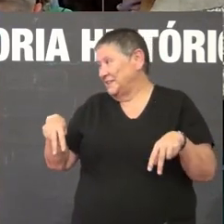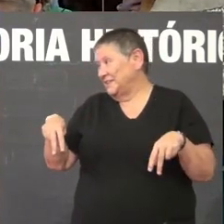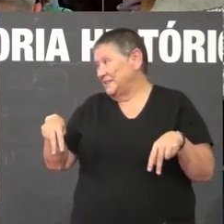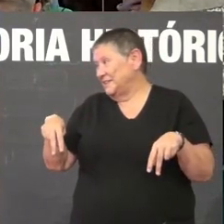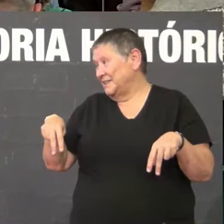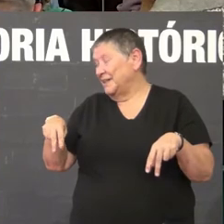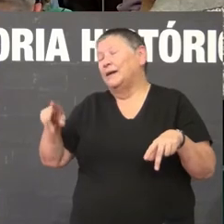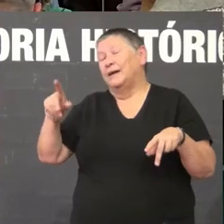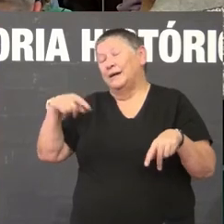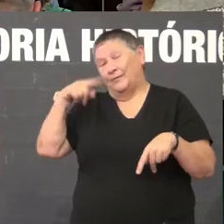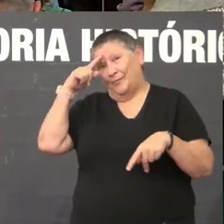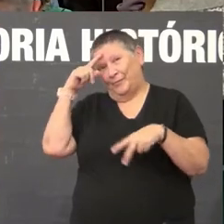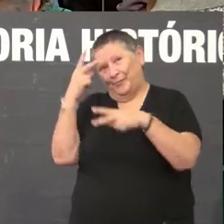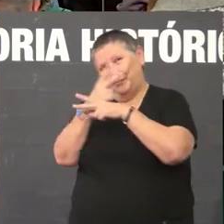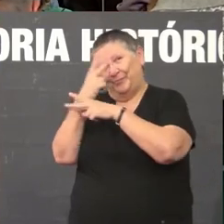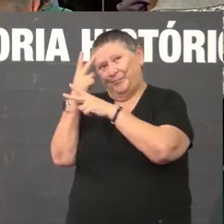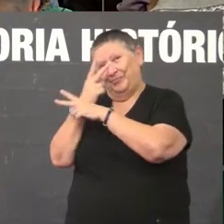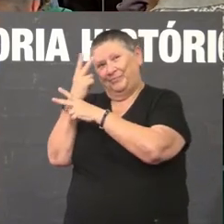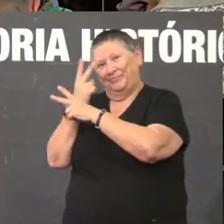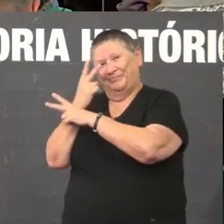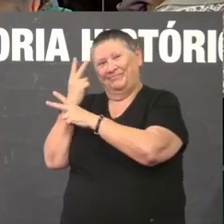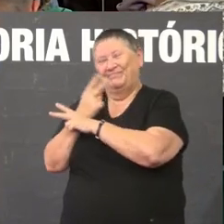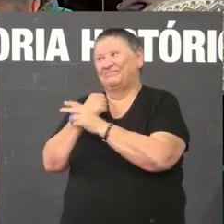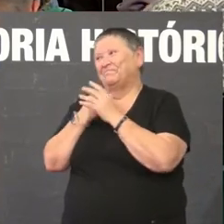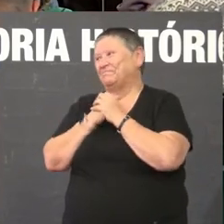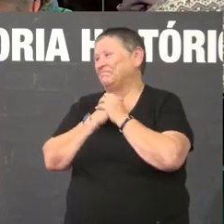me despistei,